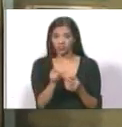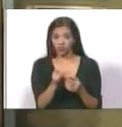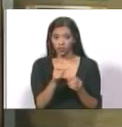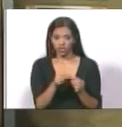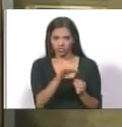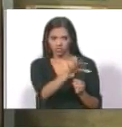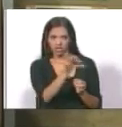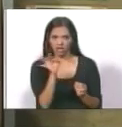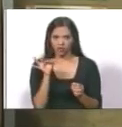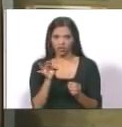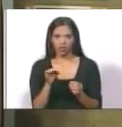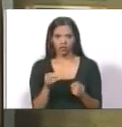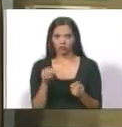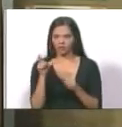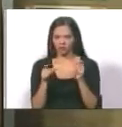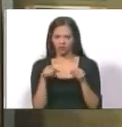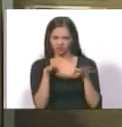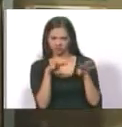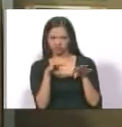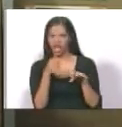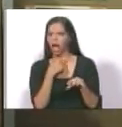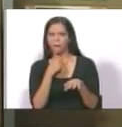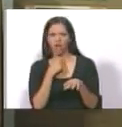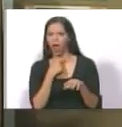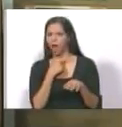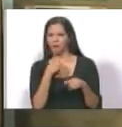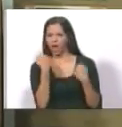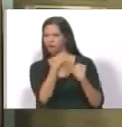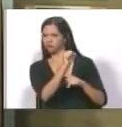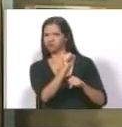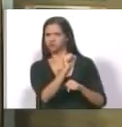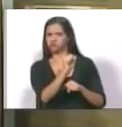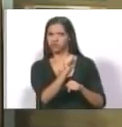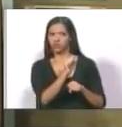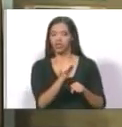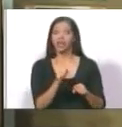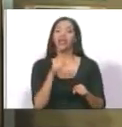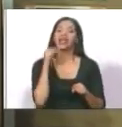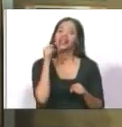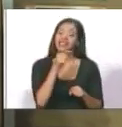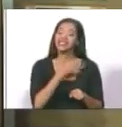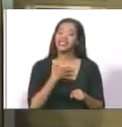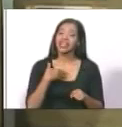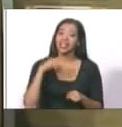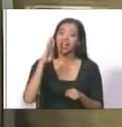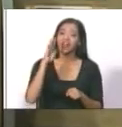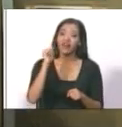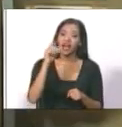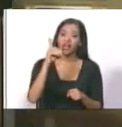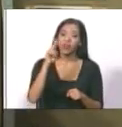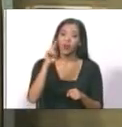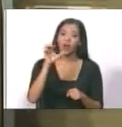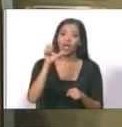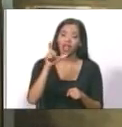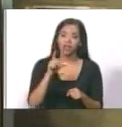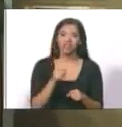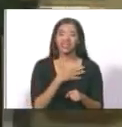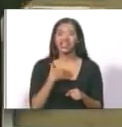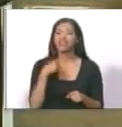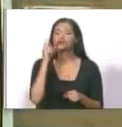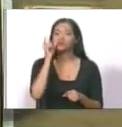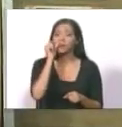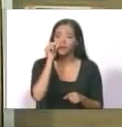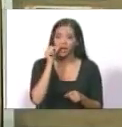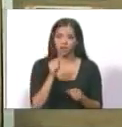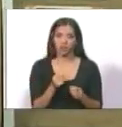grupo. Y lo rechazaron inmediatamente porque ese era el que quería Baduel, a Cliver Alcalá. Quería su papá para